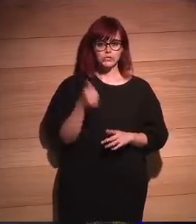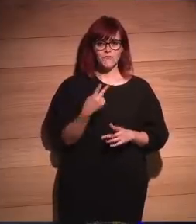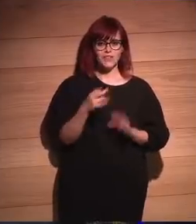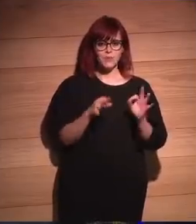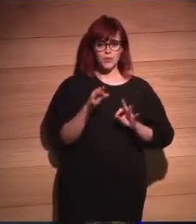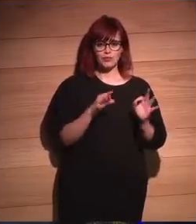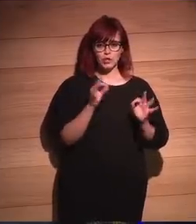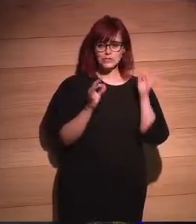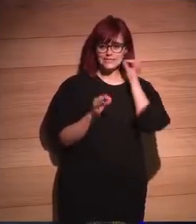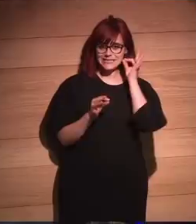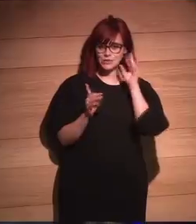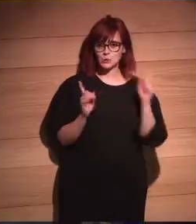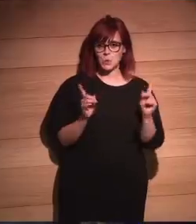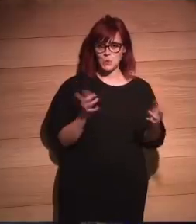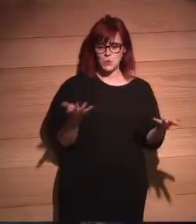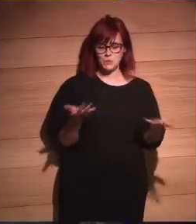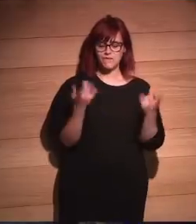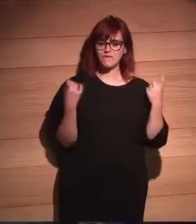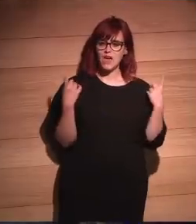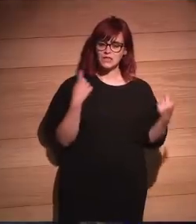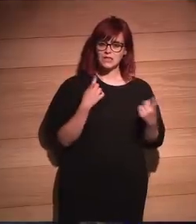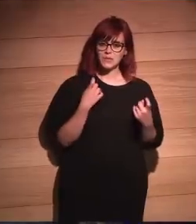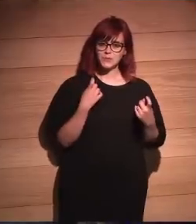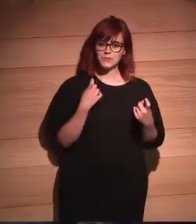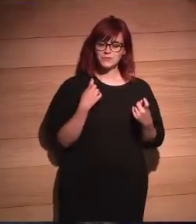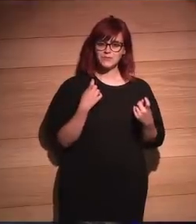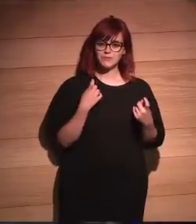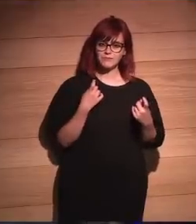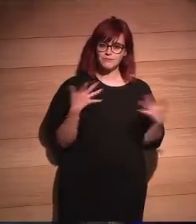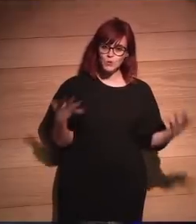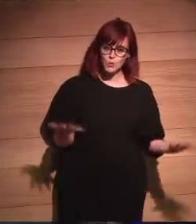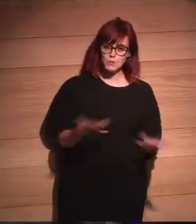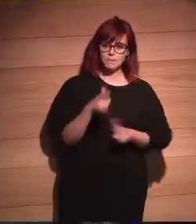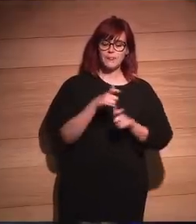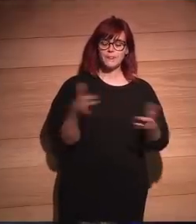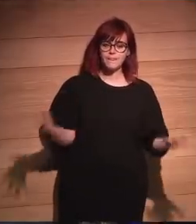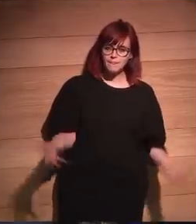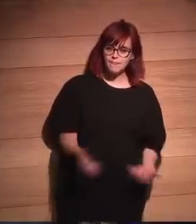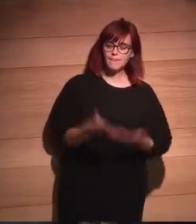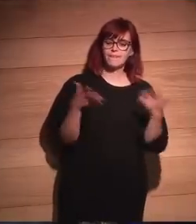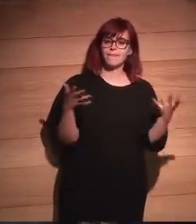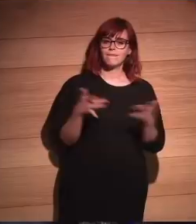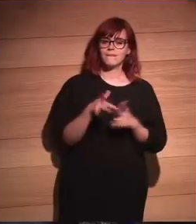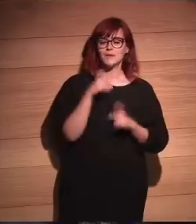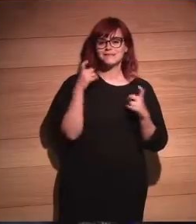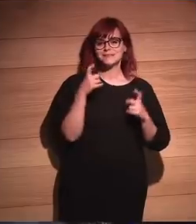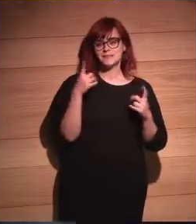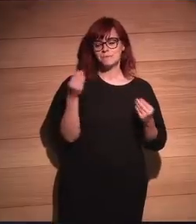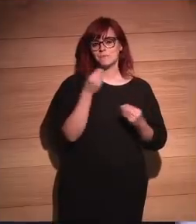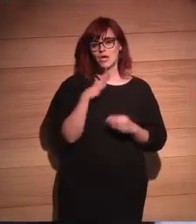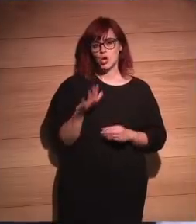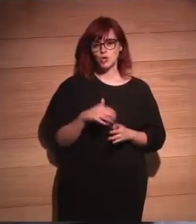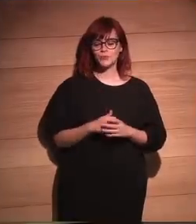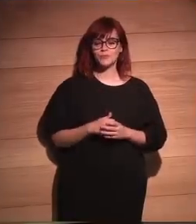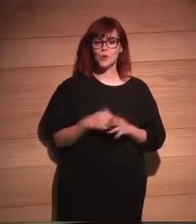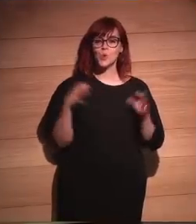un 20% de chicas, ¿no? Entonces hay que ir también a la población completa a fomentar esas vocaciones de a lo mejor de otras maneras, ¿no?